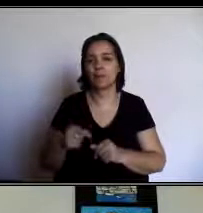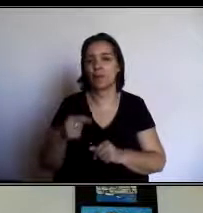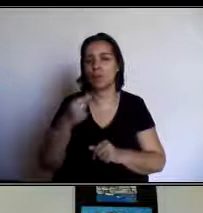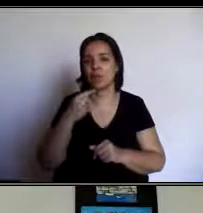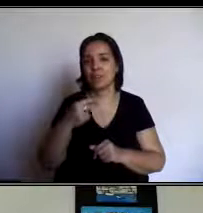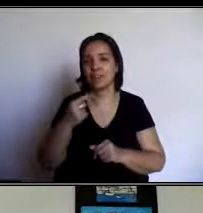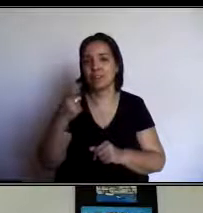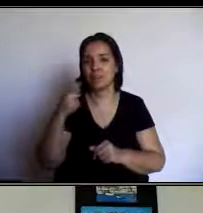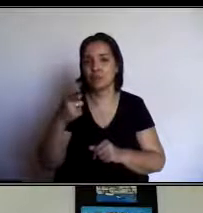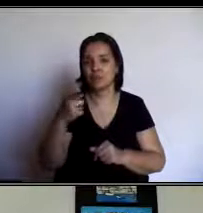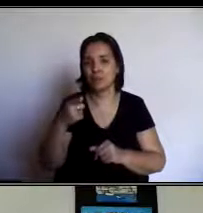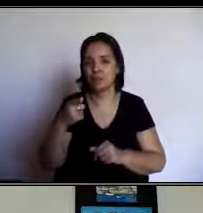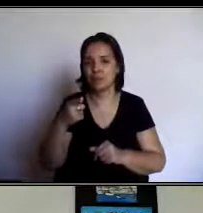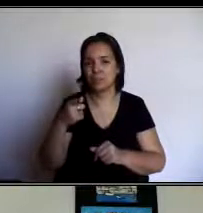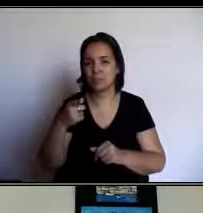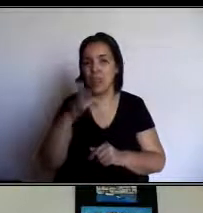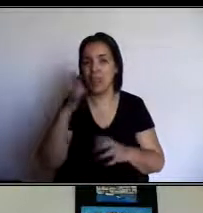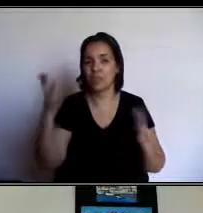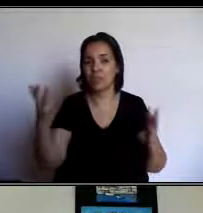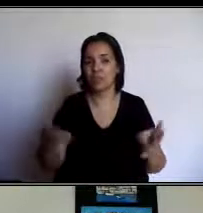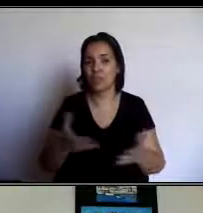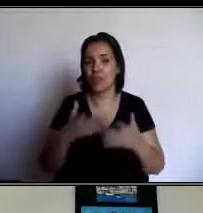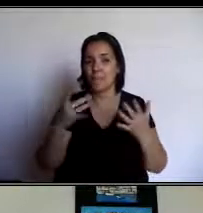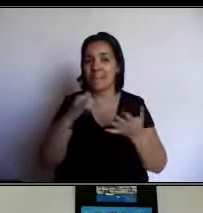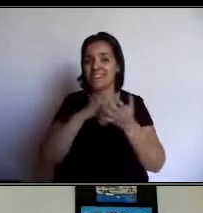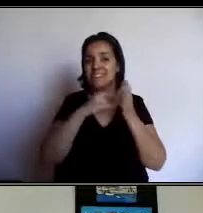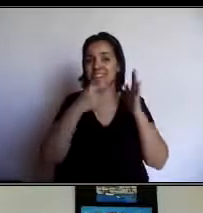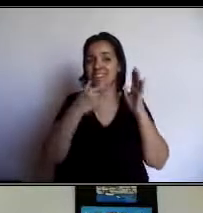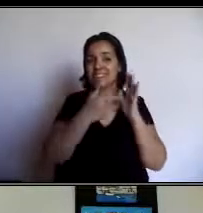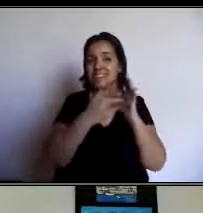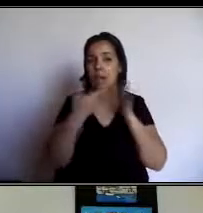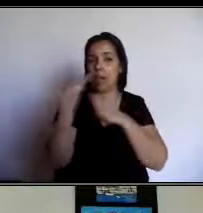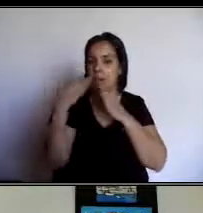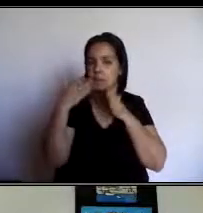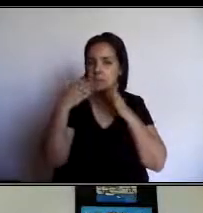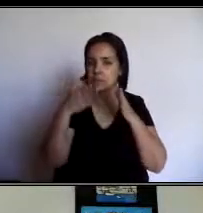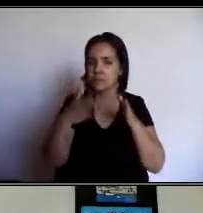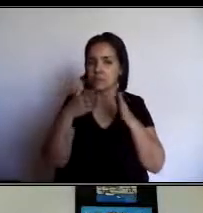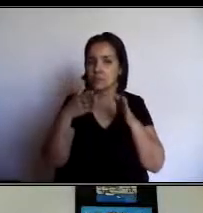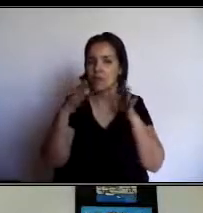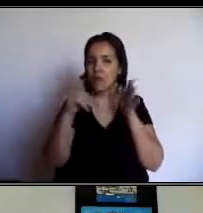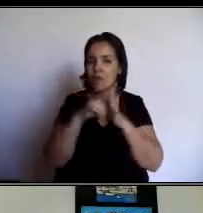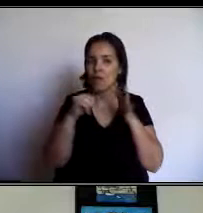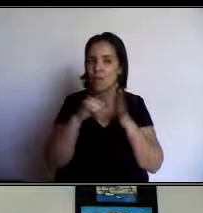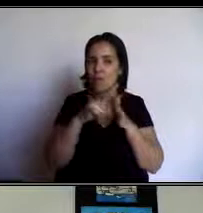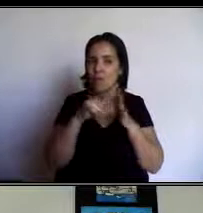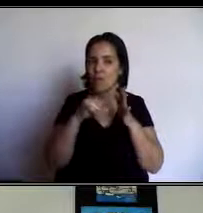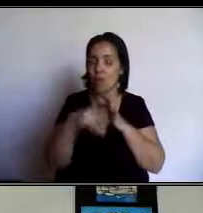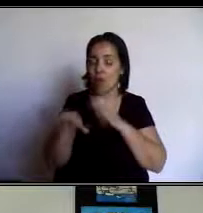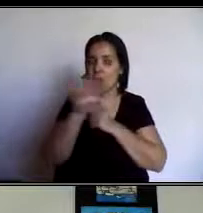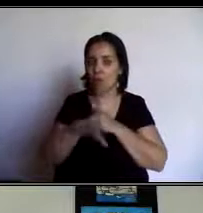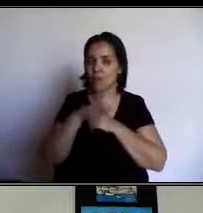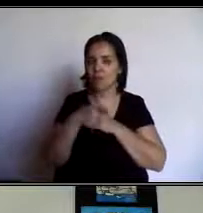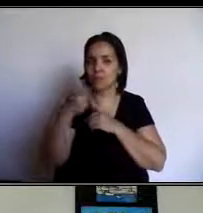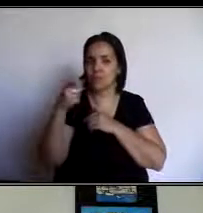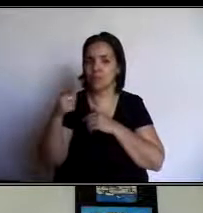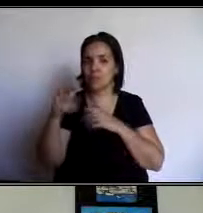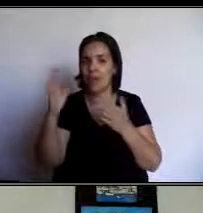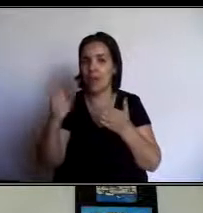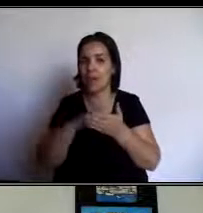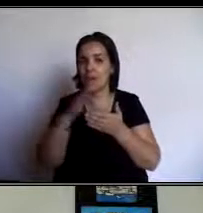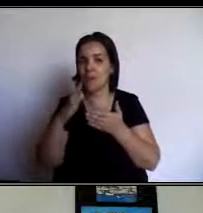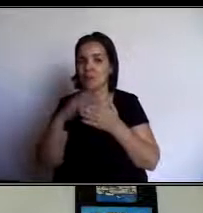dice, ¿estáis llevando a cabo actualmente programas enfocados a ese acercamiento de nuestro territorio al contexto europeo